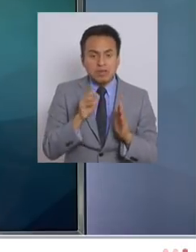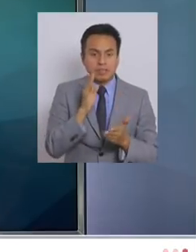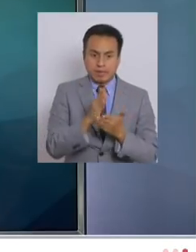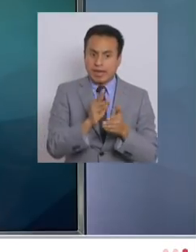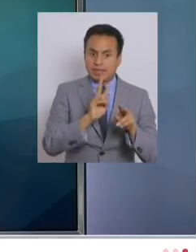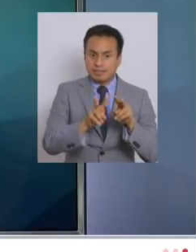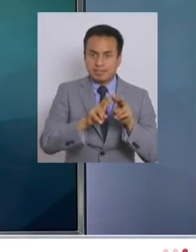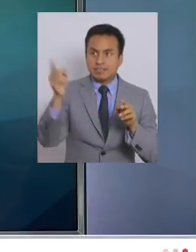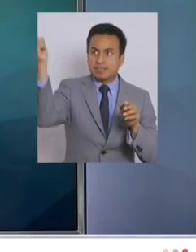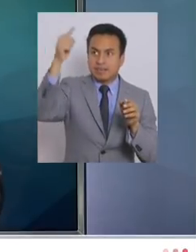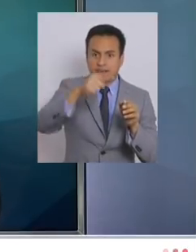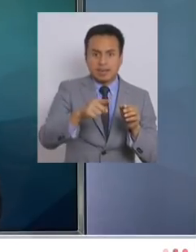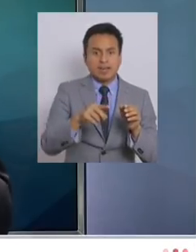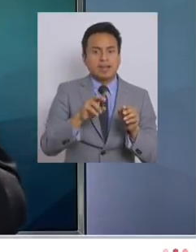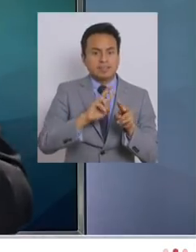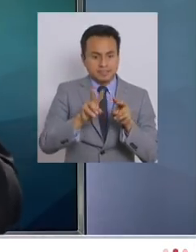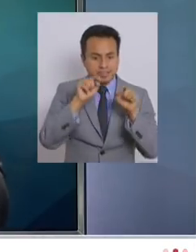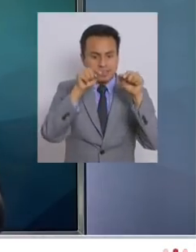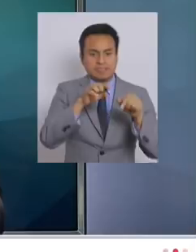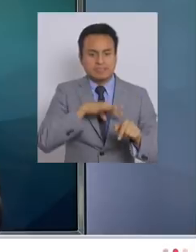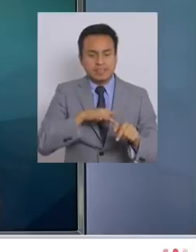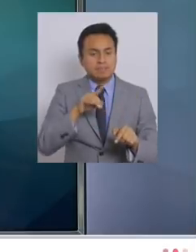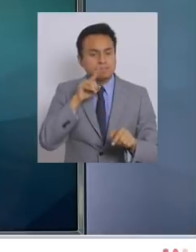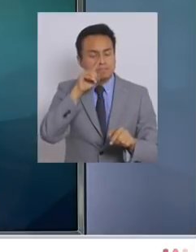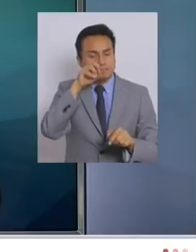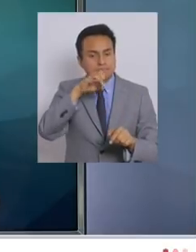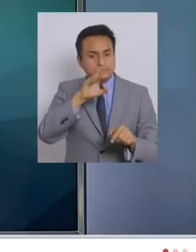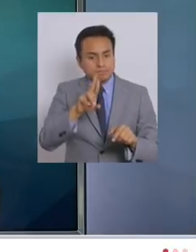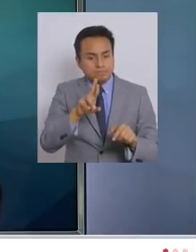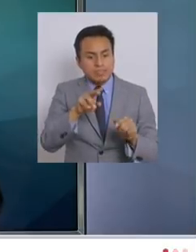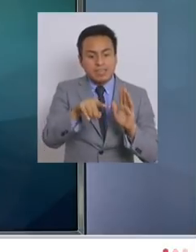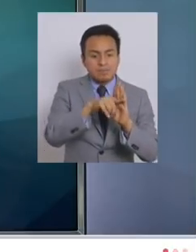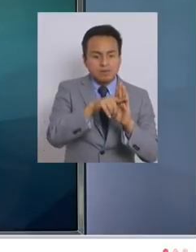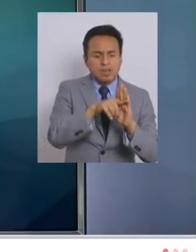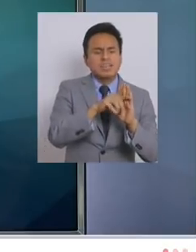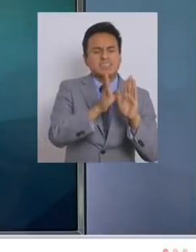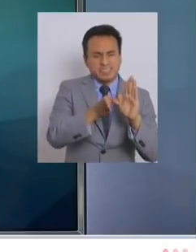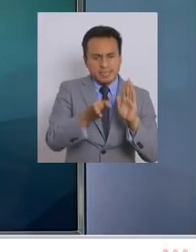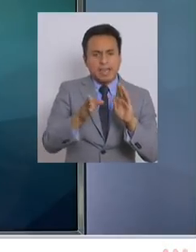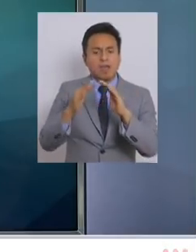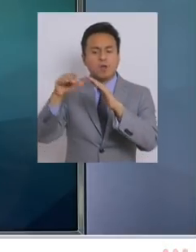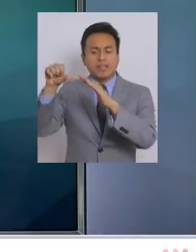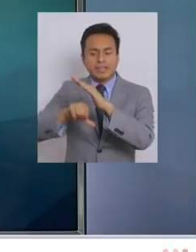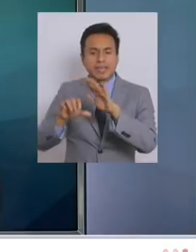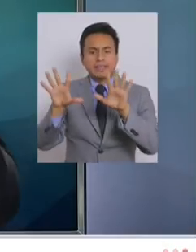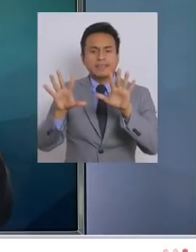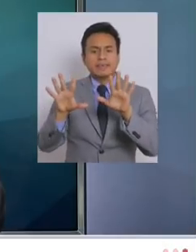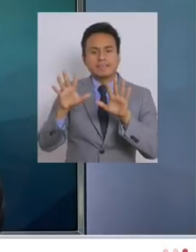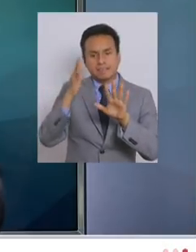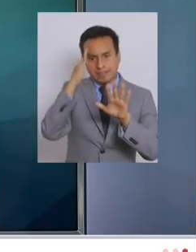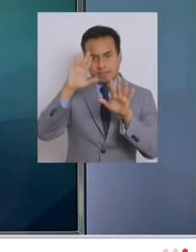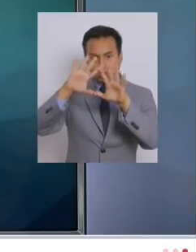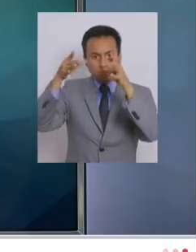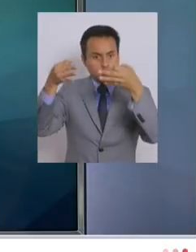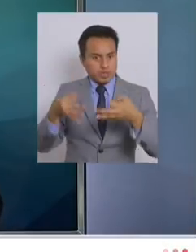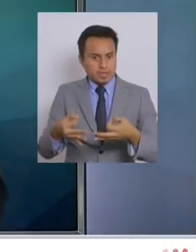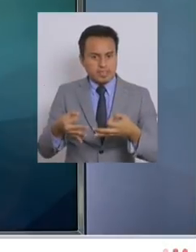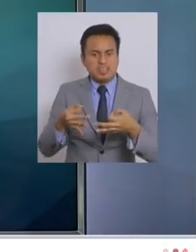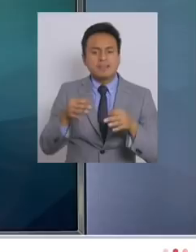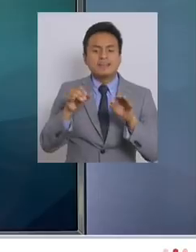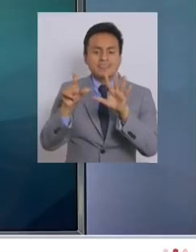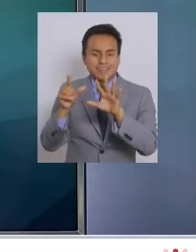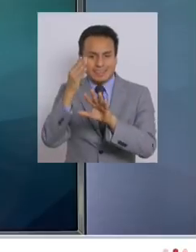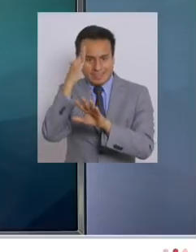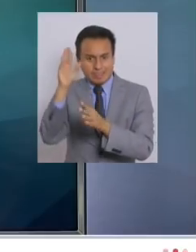también al llegar no solamente cuando estén allá sino que también al llegar a nuestro continúan su cuarentena de 10 días en total es decir le quedarían